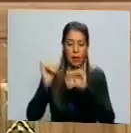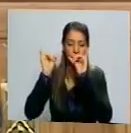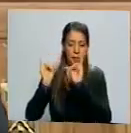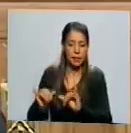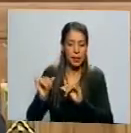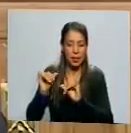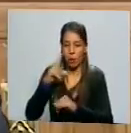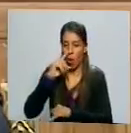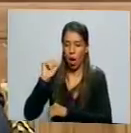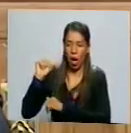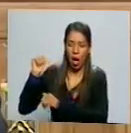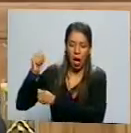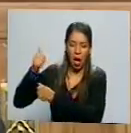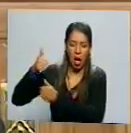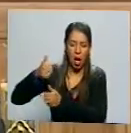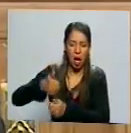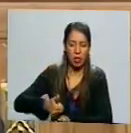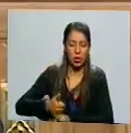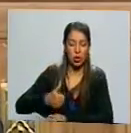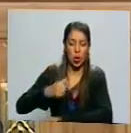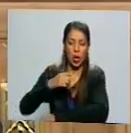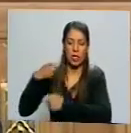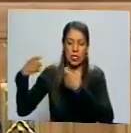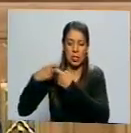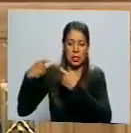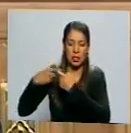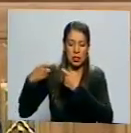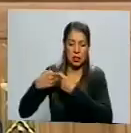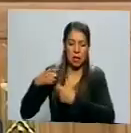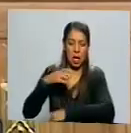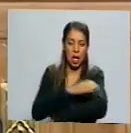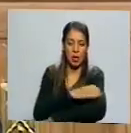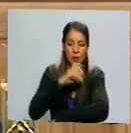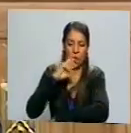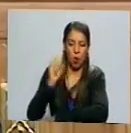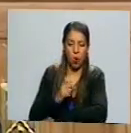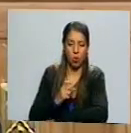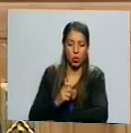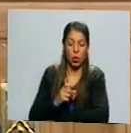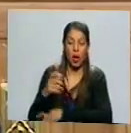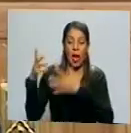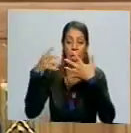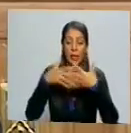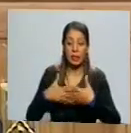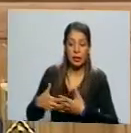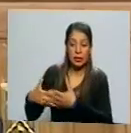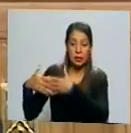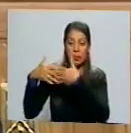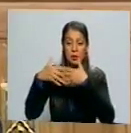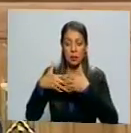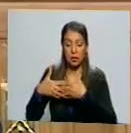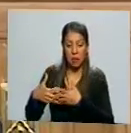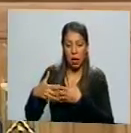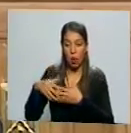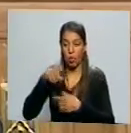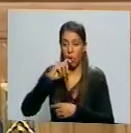los procesos de liberación nacional de nuestros pueblos, el imperialismo